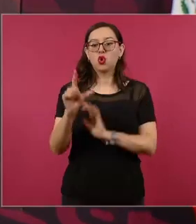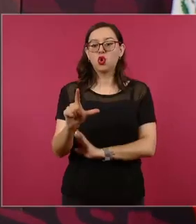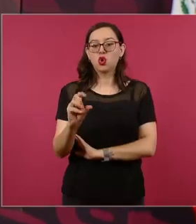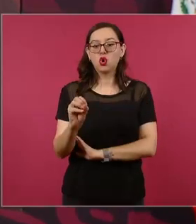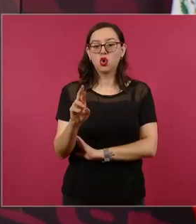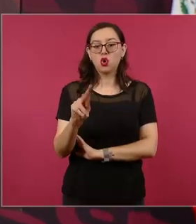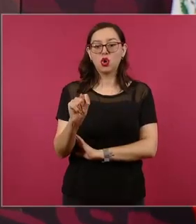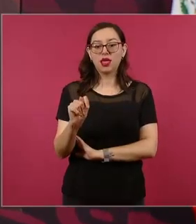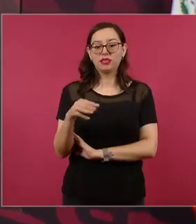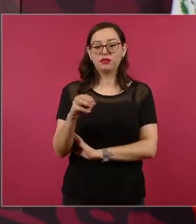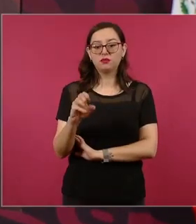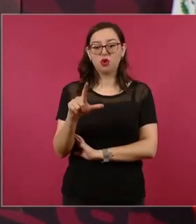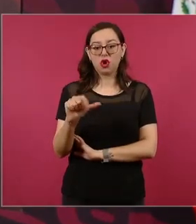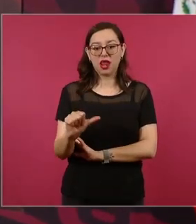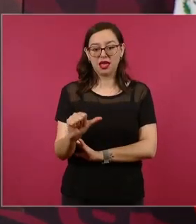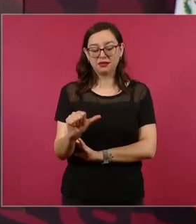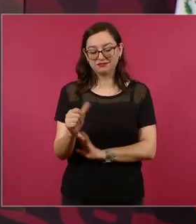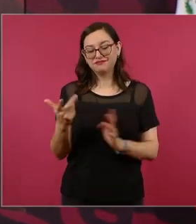este tipo.